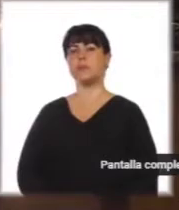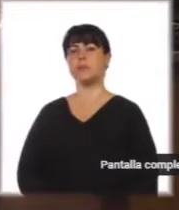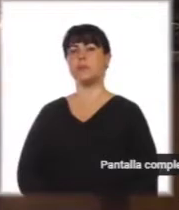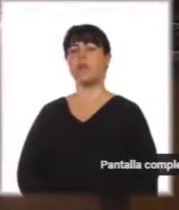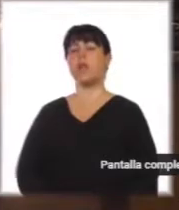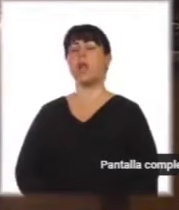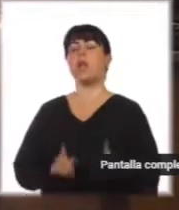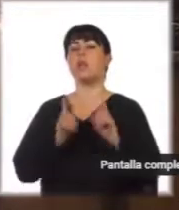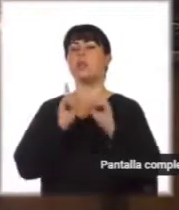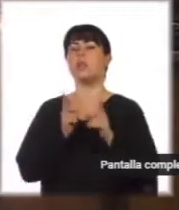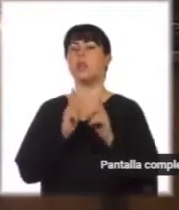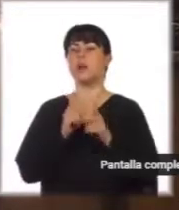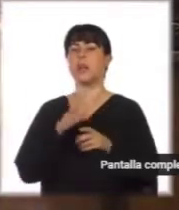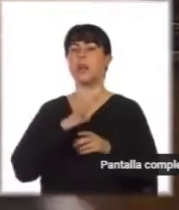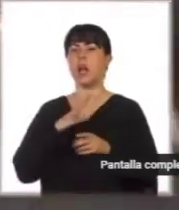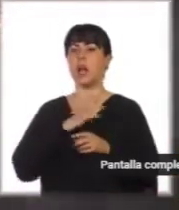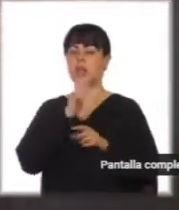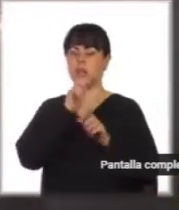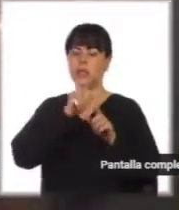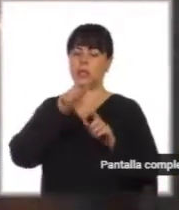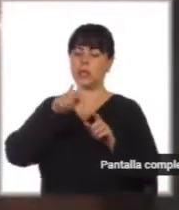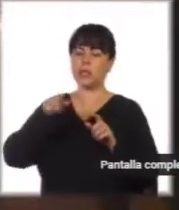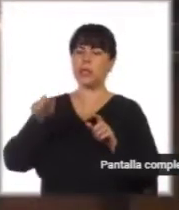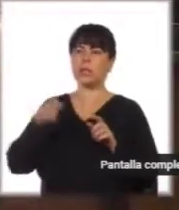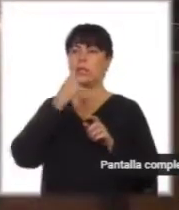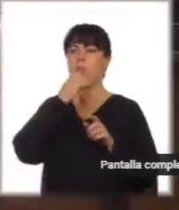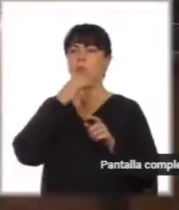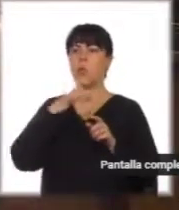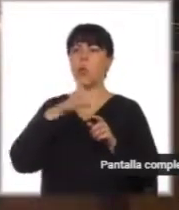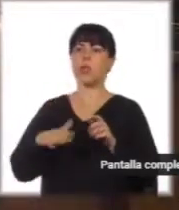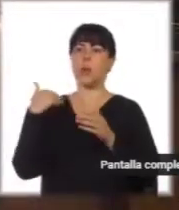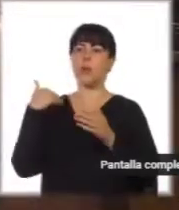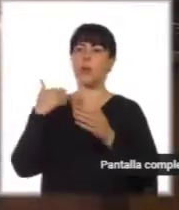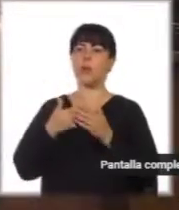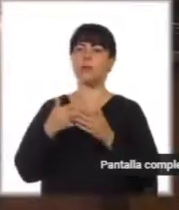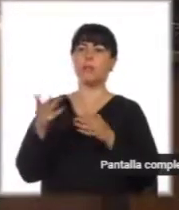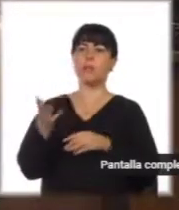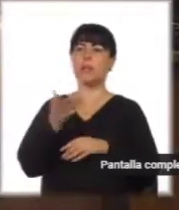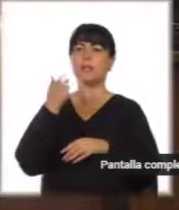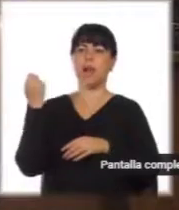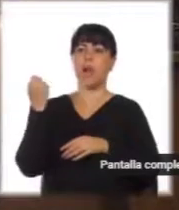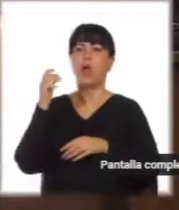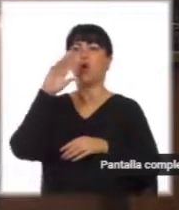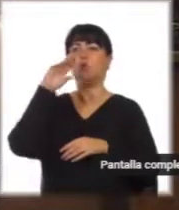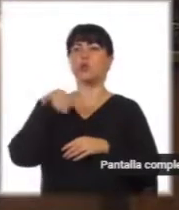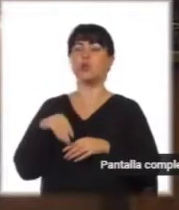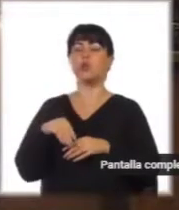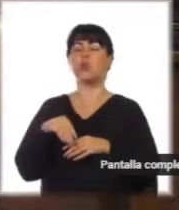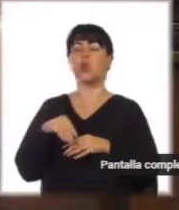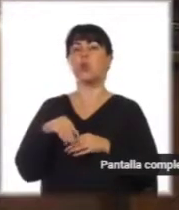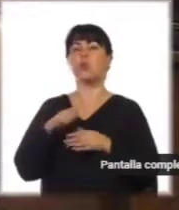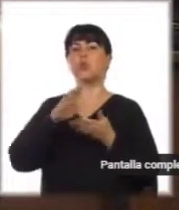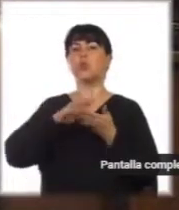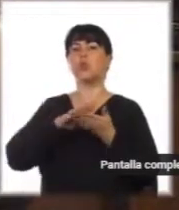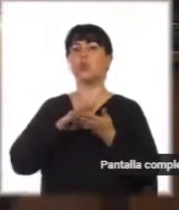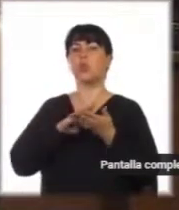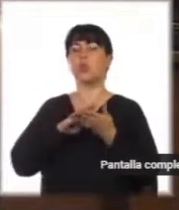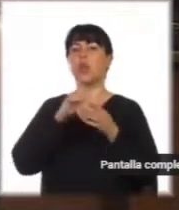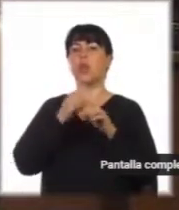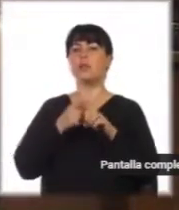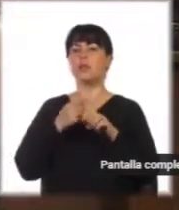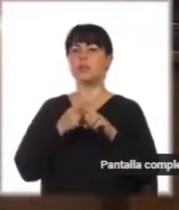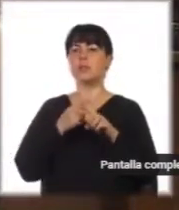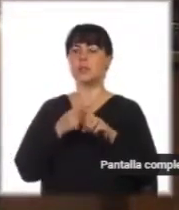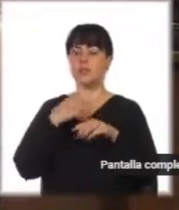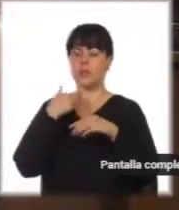Cabe señalar que esta población históricamente ha sido despojada de todo lo competente a la existencia